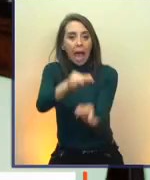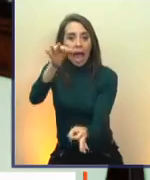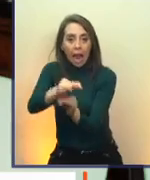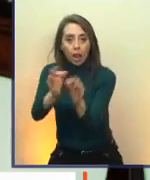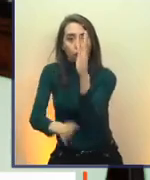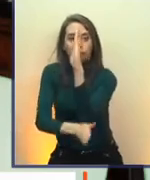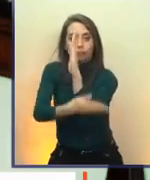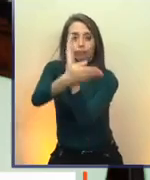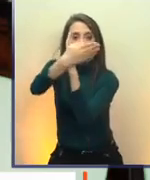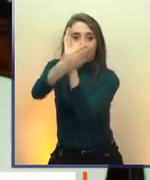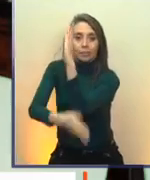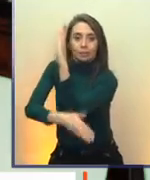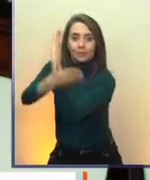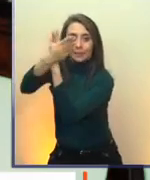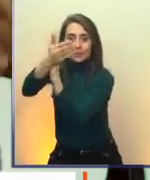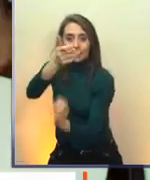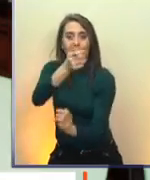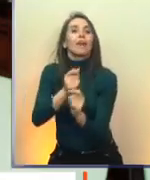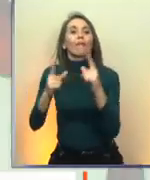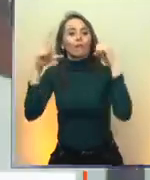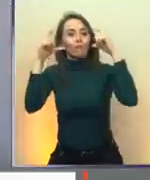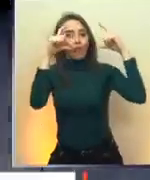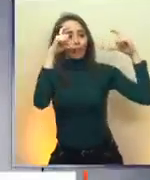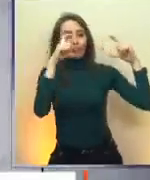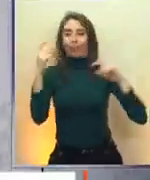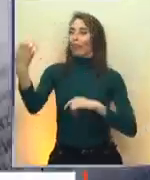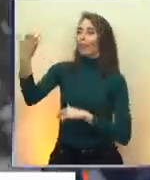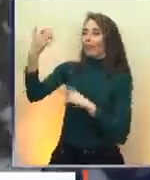banderas, tomarnos fotografías, nos